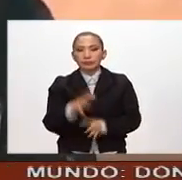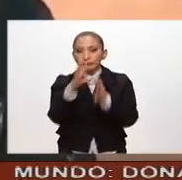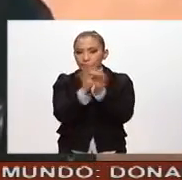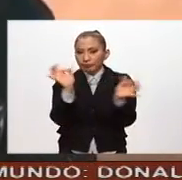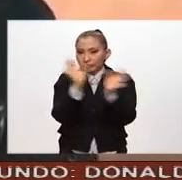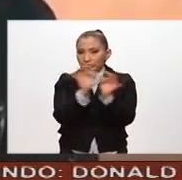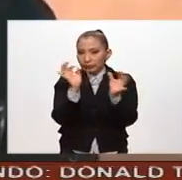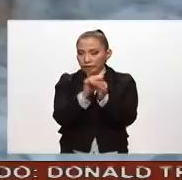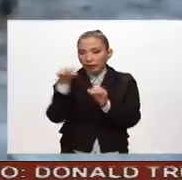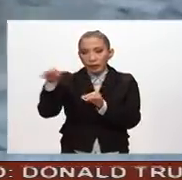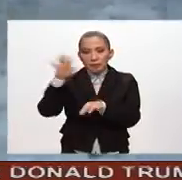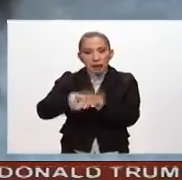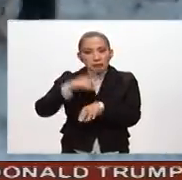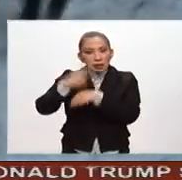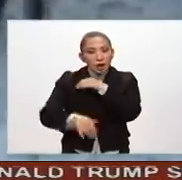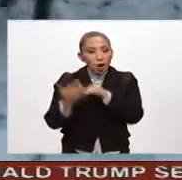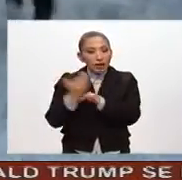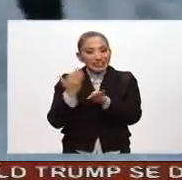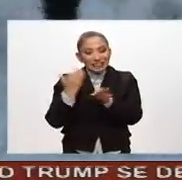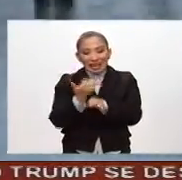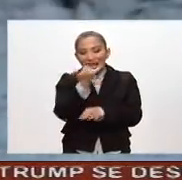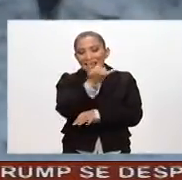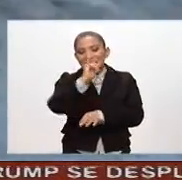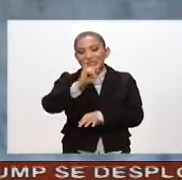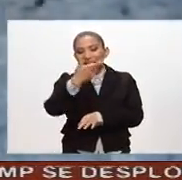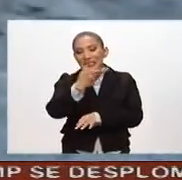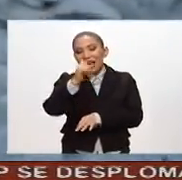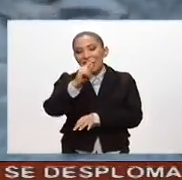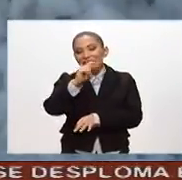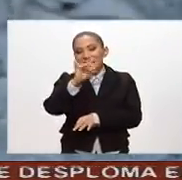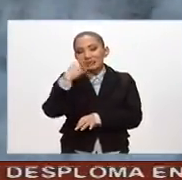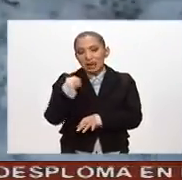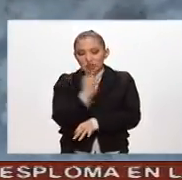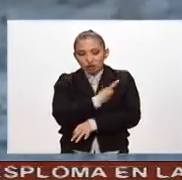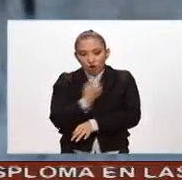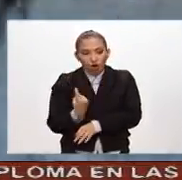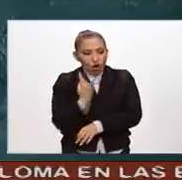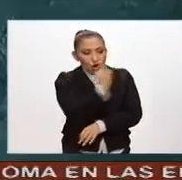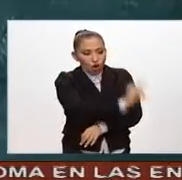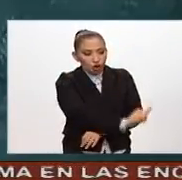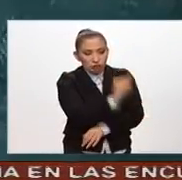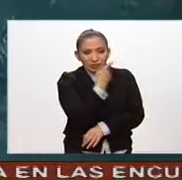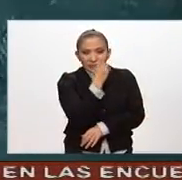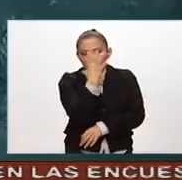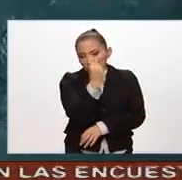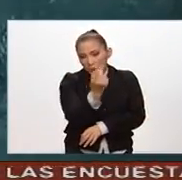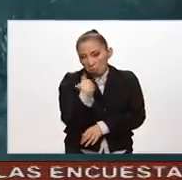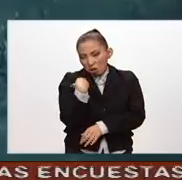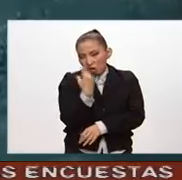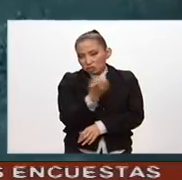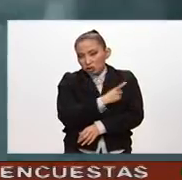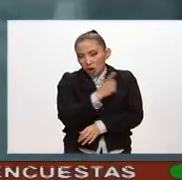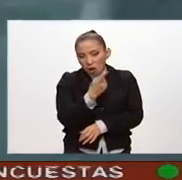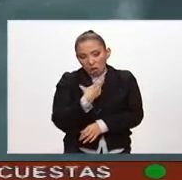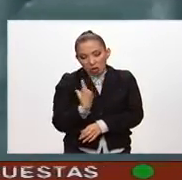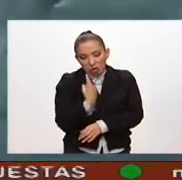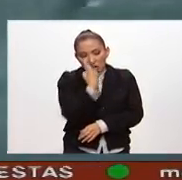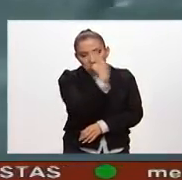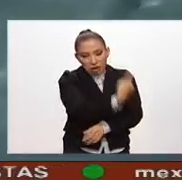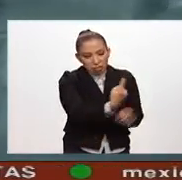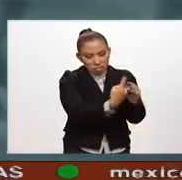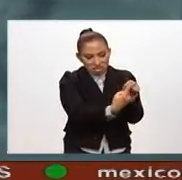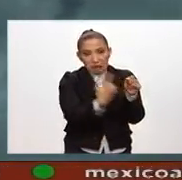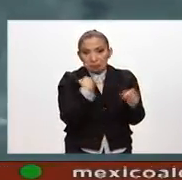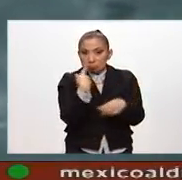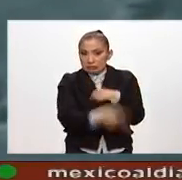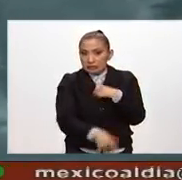Explicó que la mayor amenaza hoy en día son los yihadistas que actúan en solitario, los lobos solitarios, como llaman algunos. Aseguró que las fuerzas de